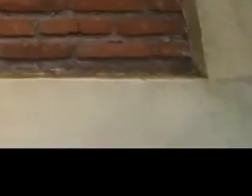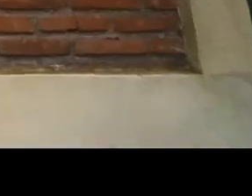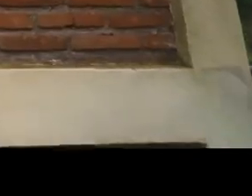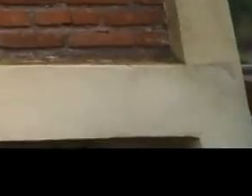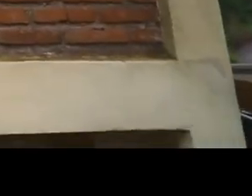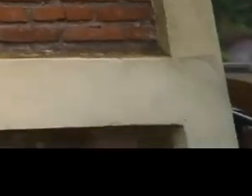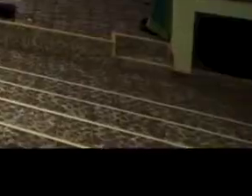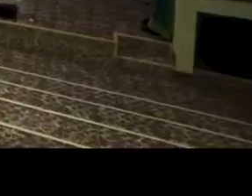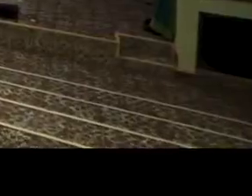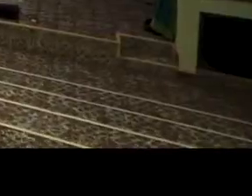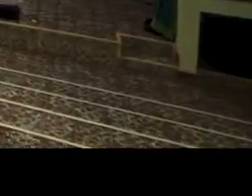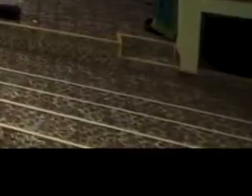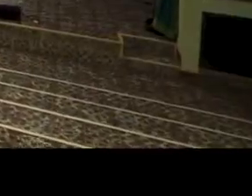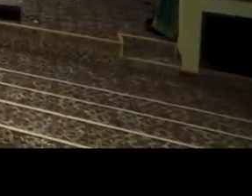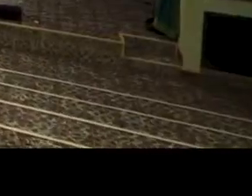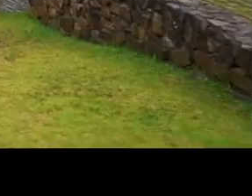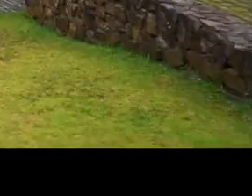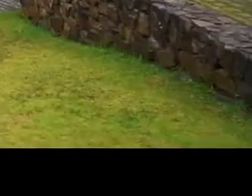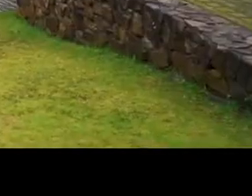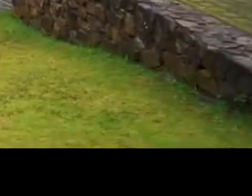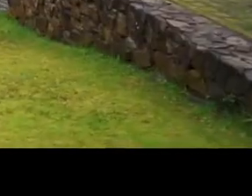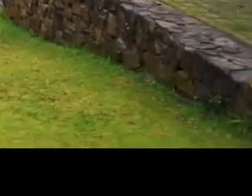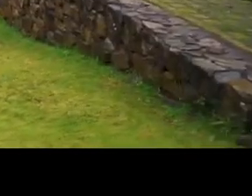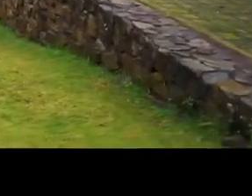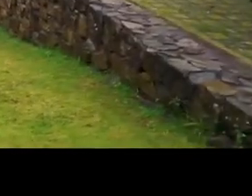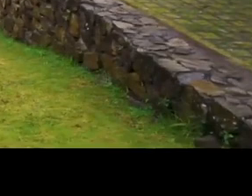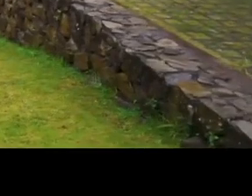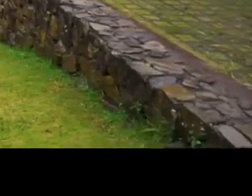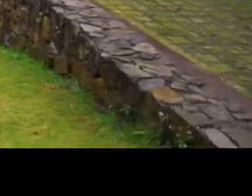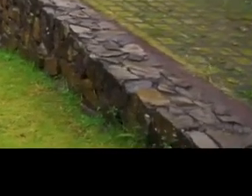se sometan al reglamento, ¿verdad?, al uso de las instalaciones.